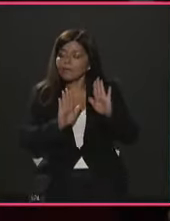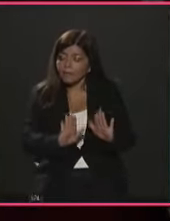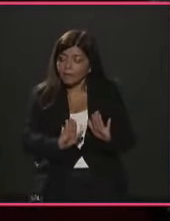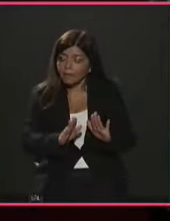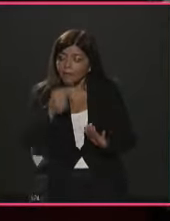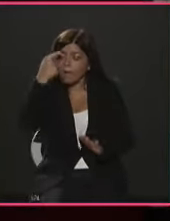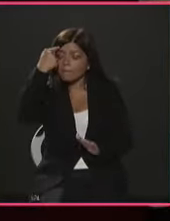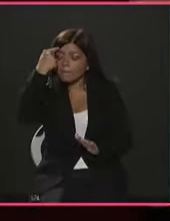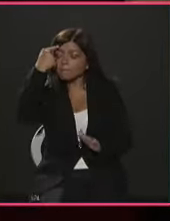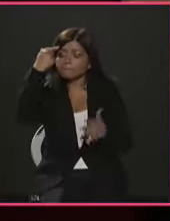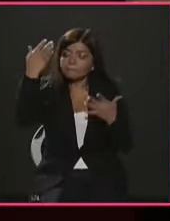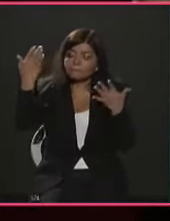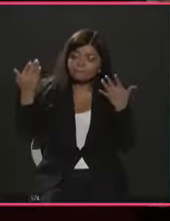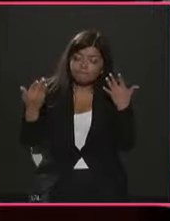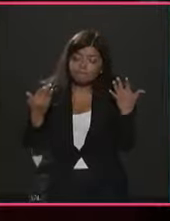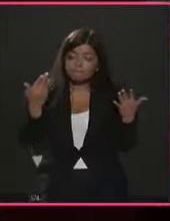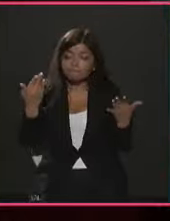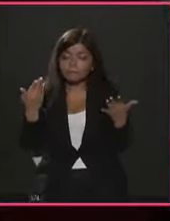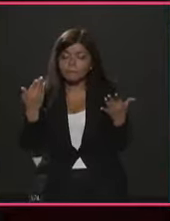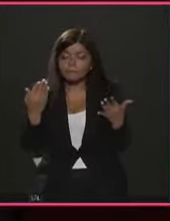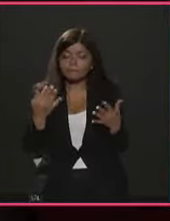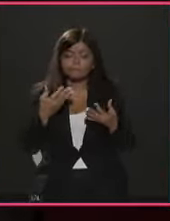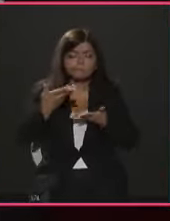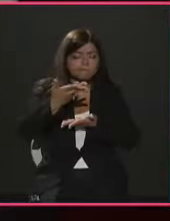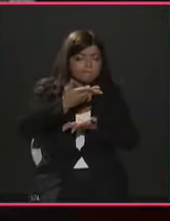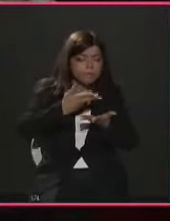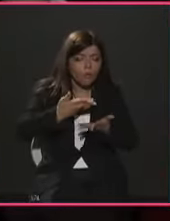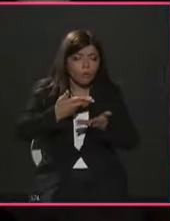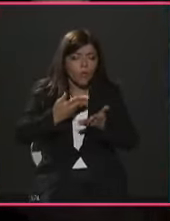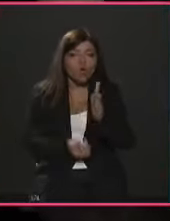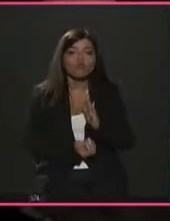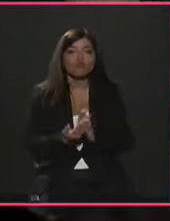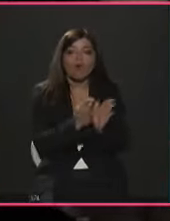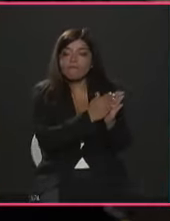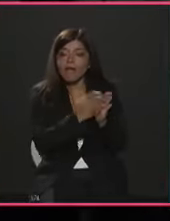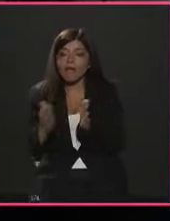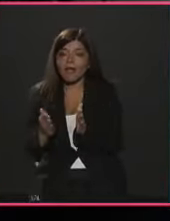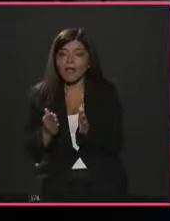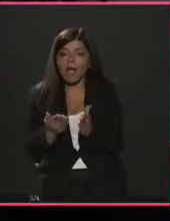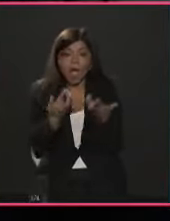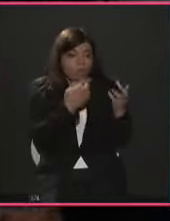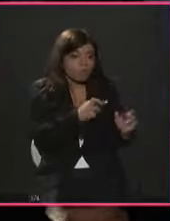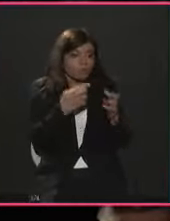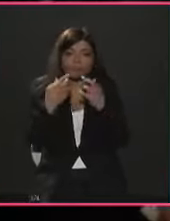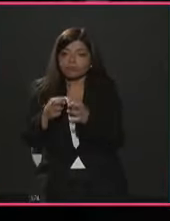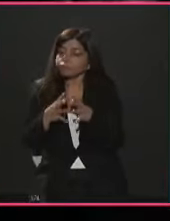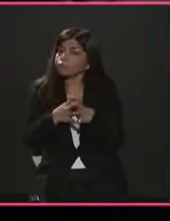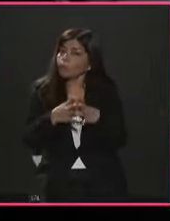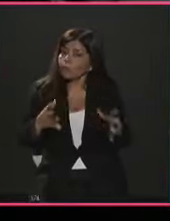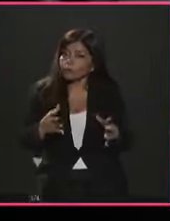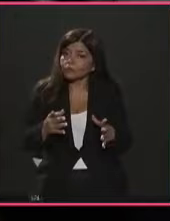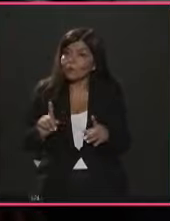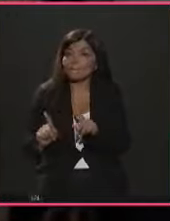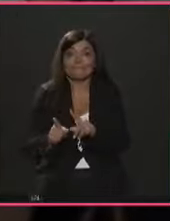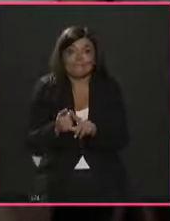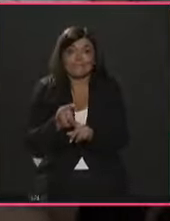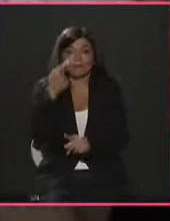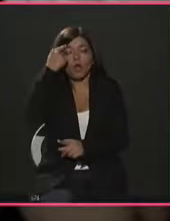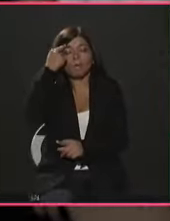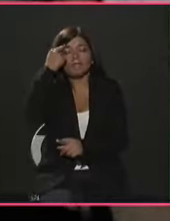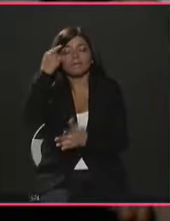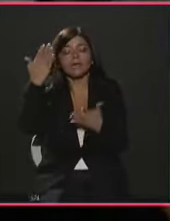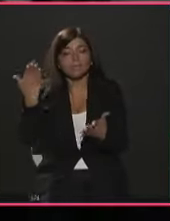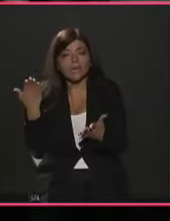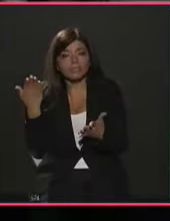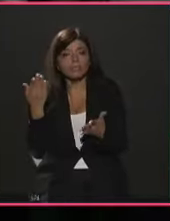generar pensamiento para poder convivir con esta nueva era hay oportunidades gigantesca pero sin pensamiento esas oportunidades pueden